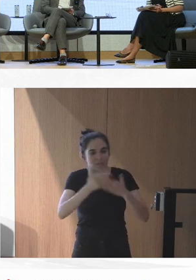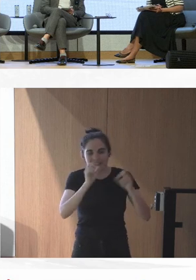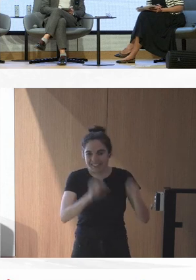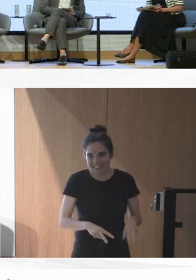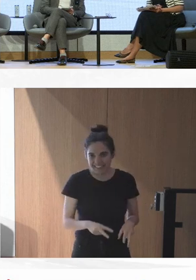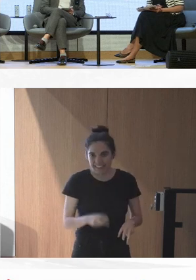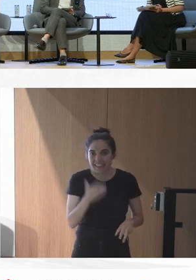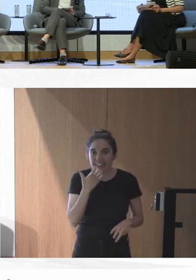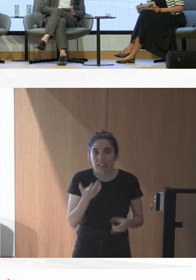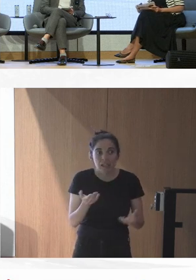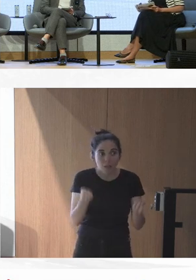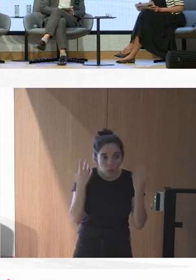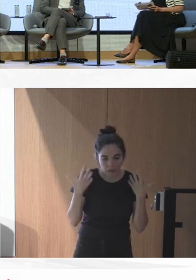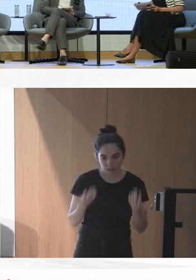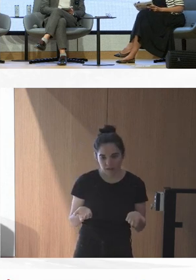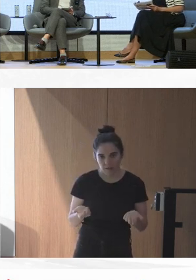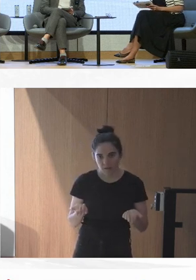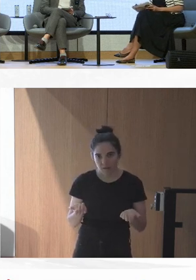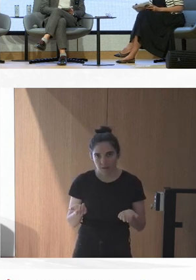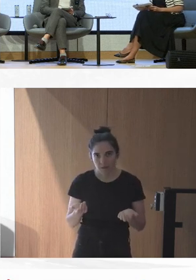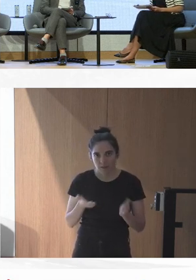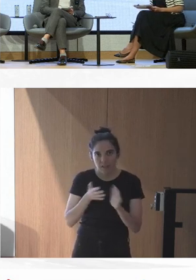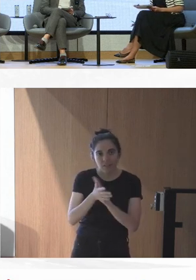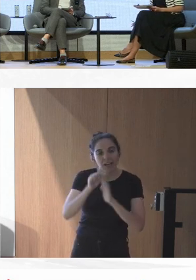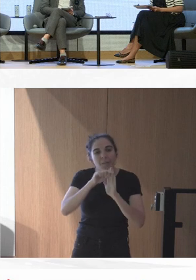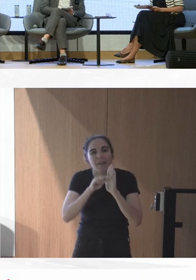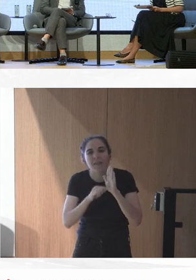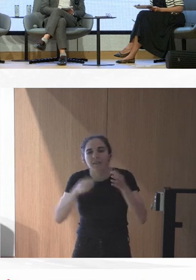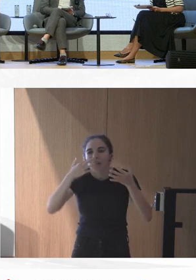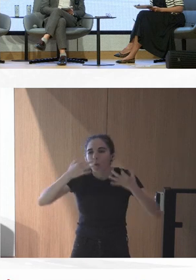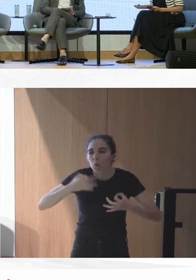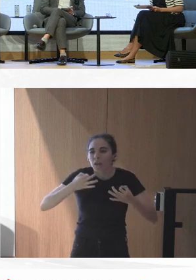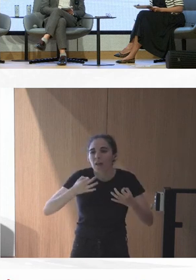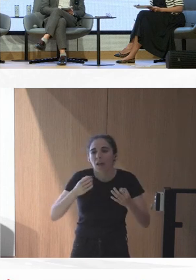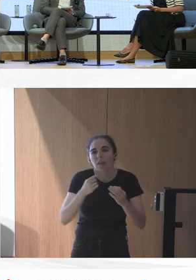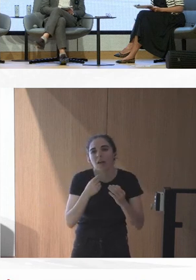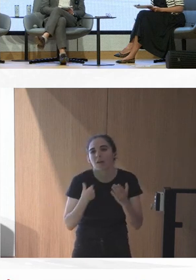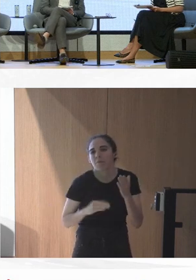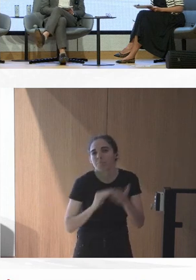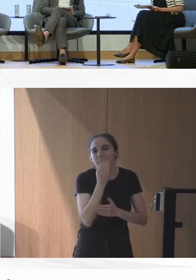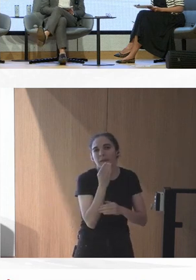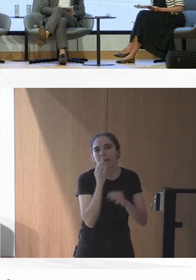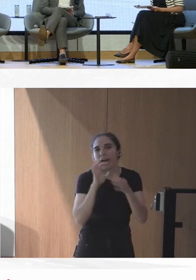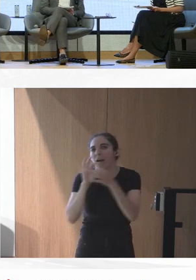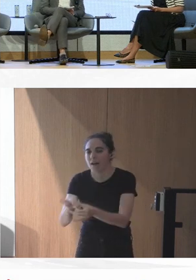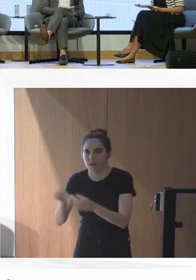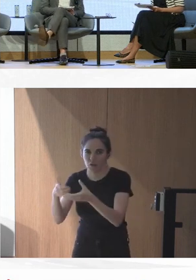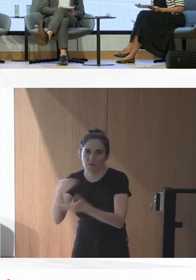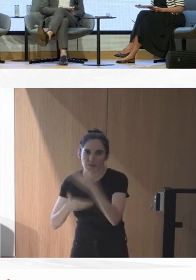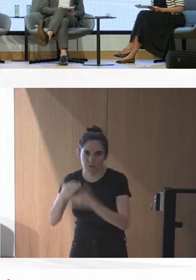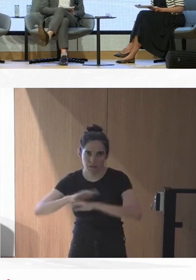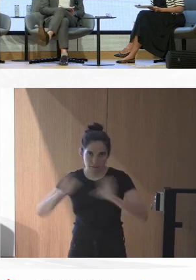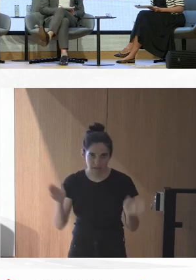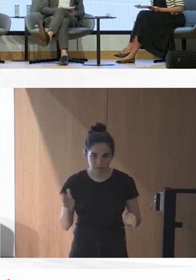no necesariamente acudir a estas medidas de seguridad que han sido diseñadas específicamente para personas con discapacidad. Al menos en